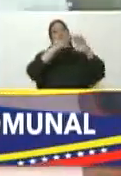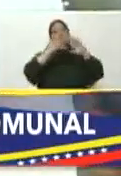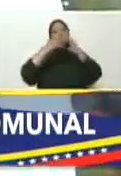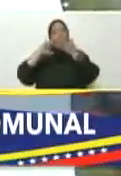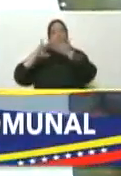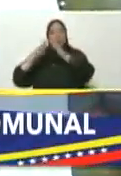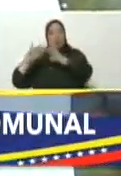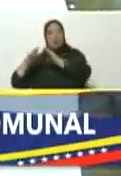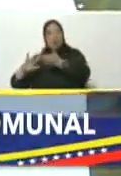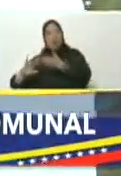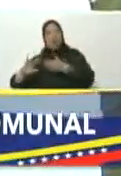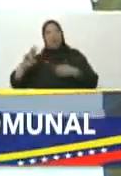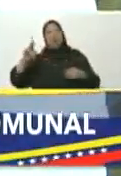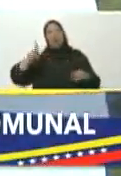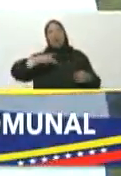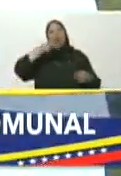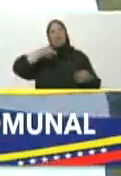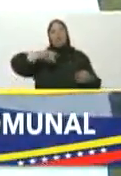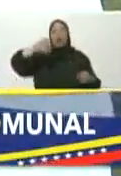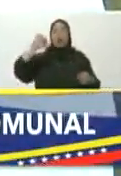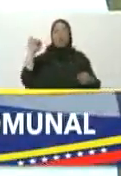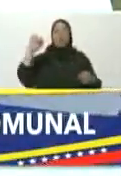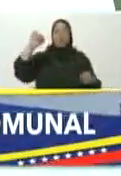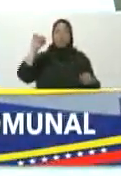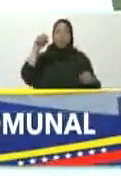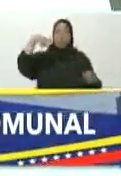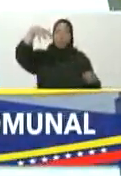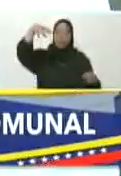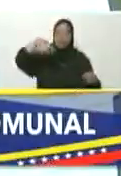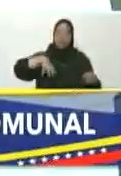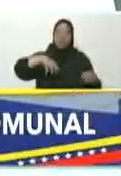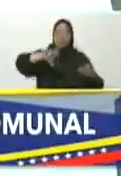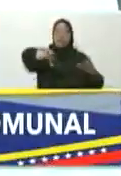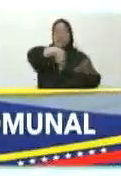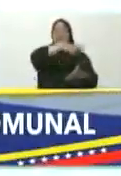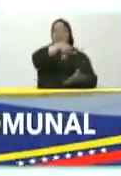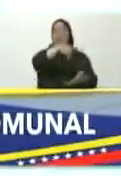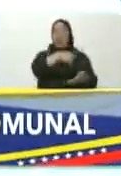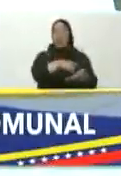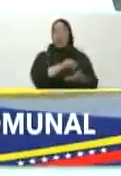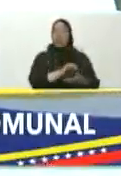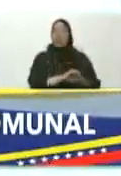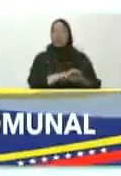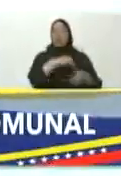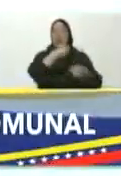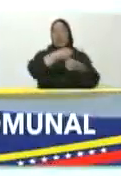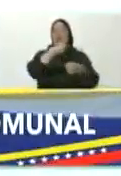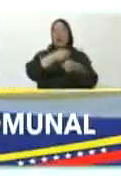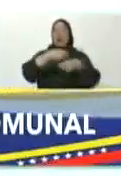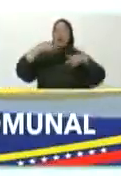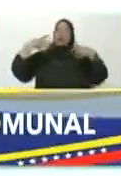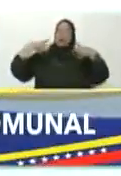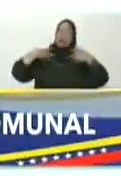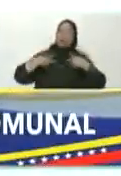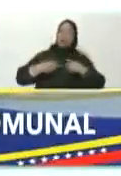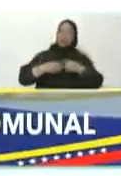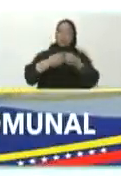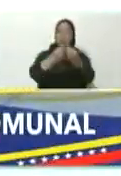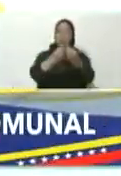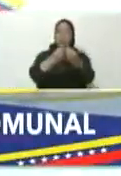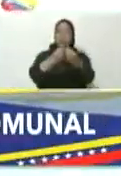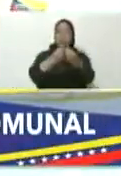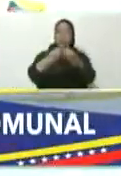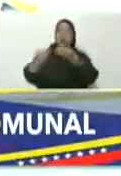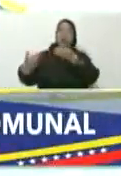y la policía municipal, la policía estatal, la policía nacional, bueno, trabajando con la gente directamente en